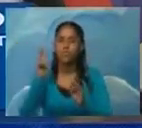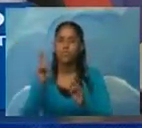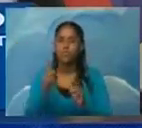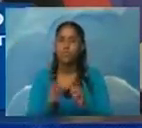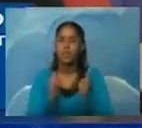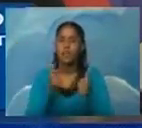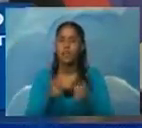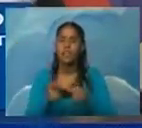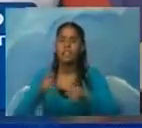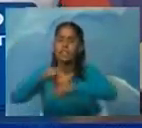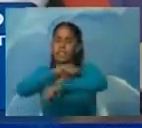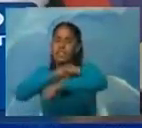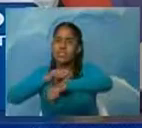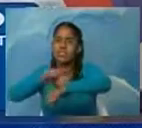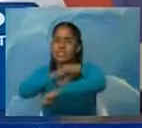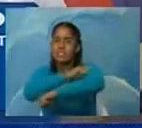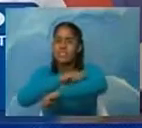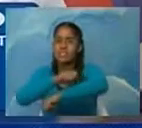empiezan a echarme por ahí